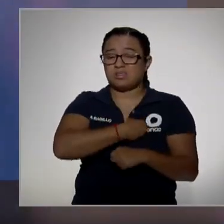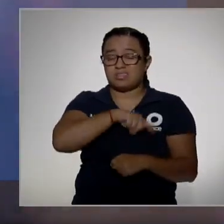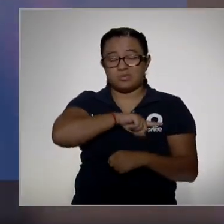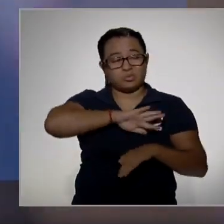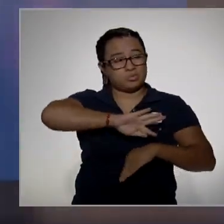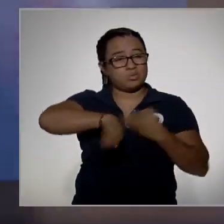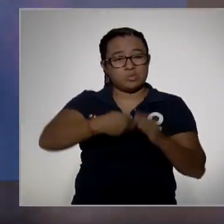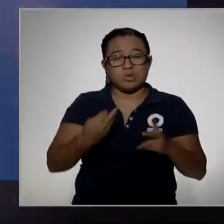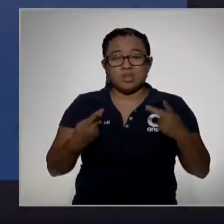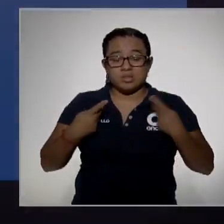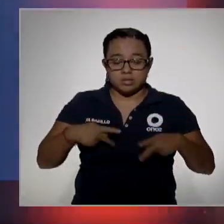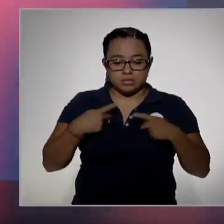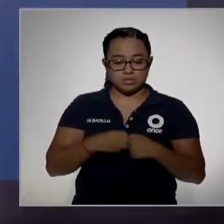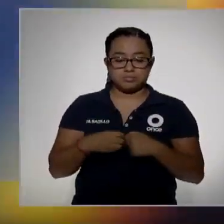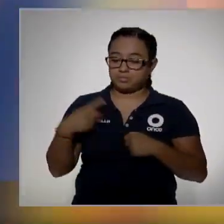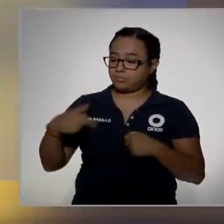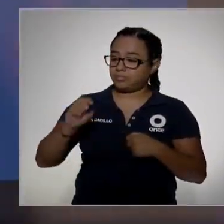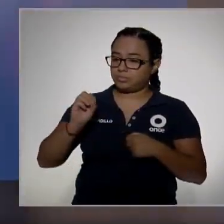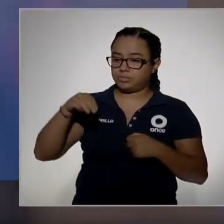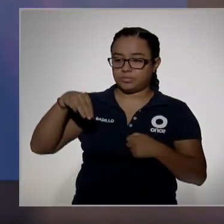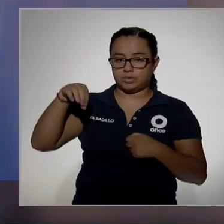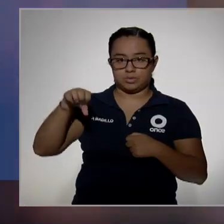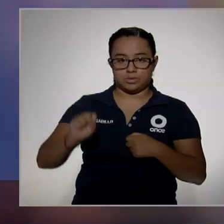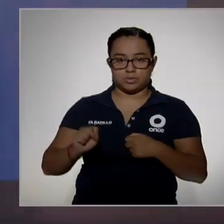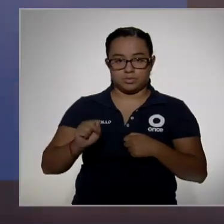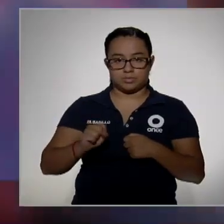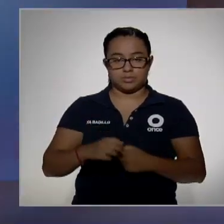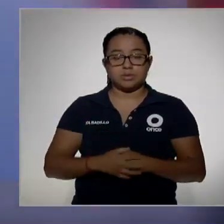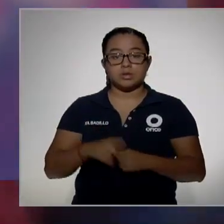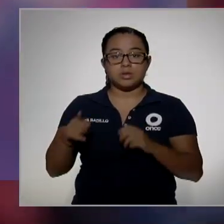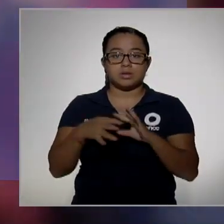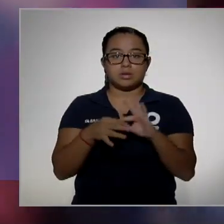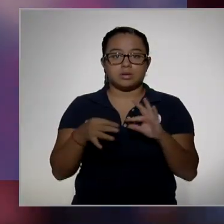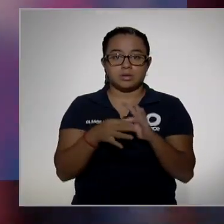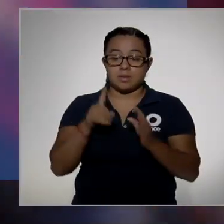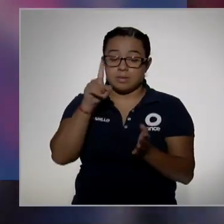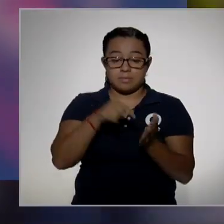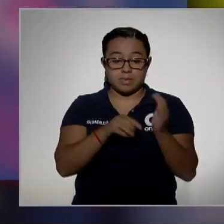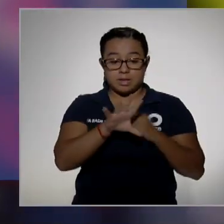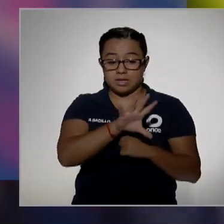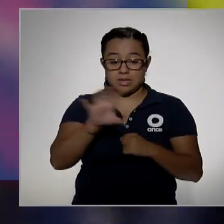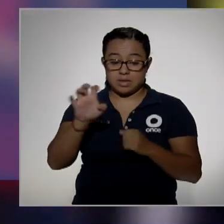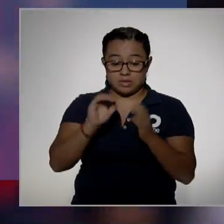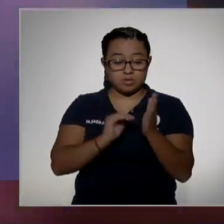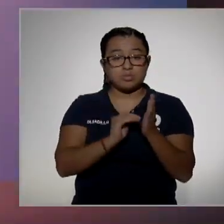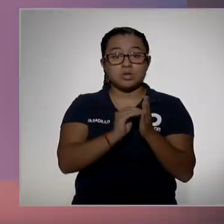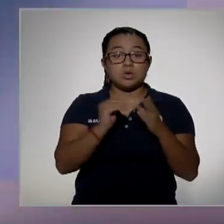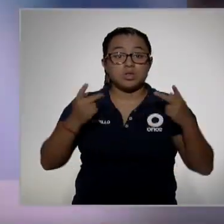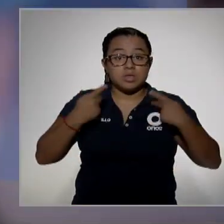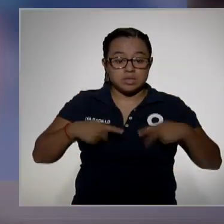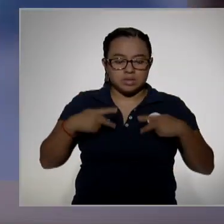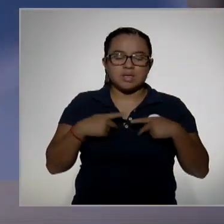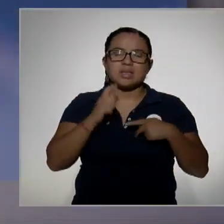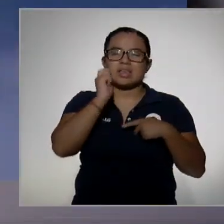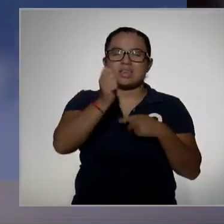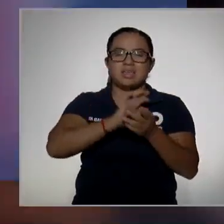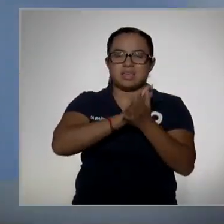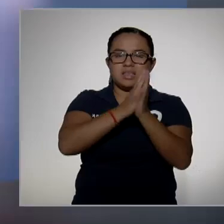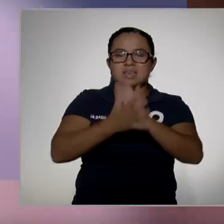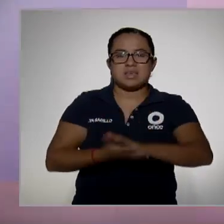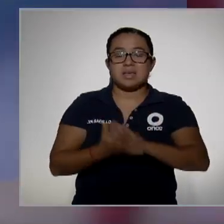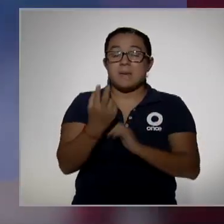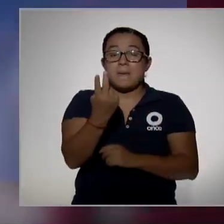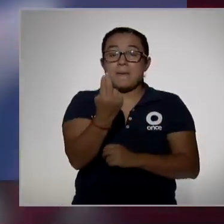la organización mundial de la salud reporta que 1500 millones de personas es decir